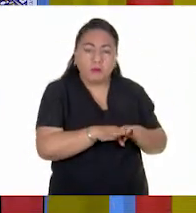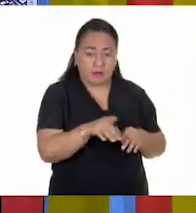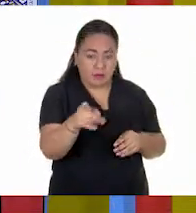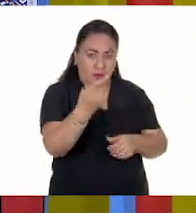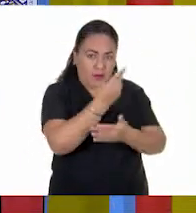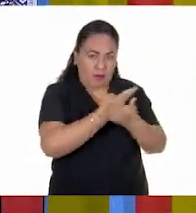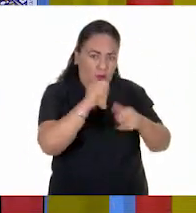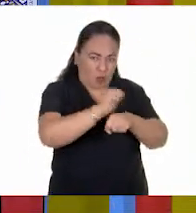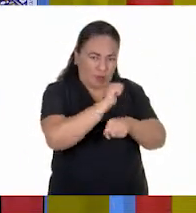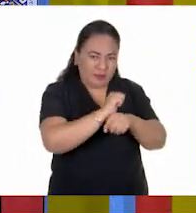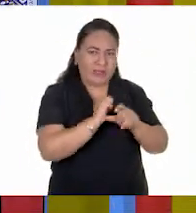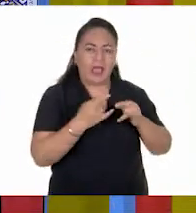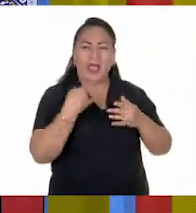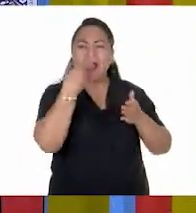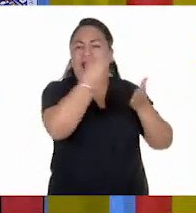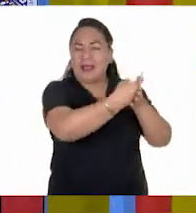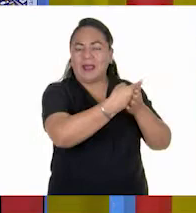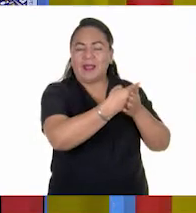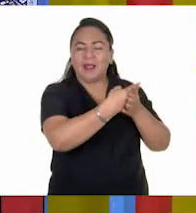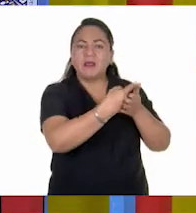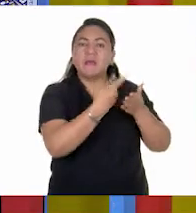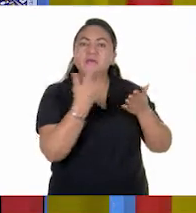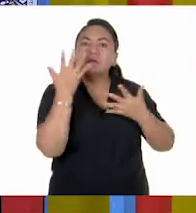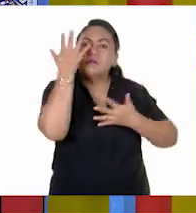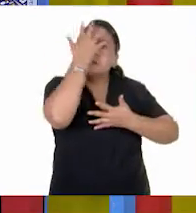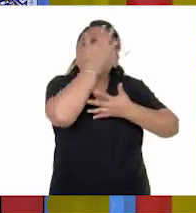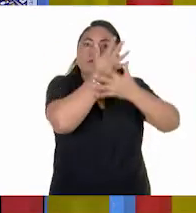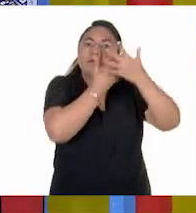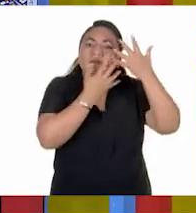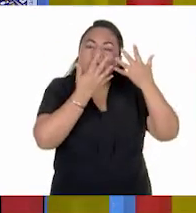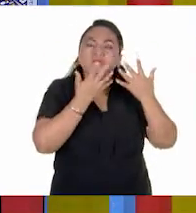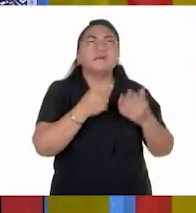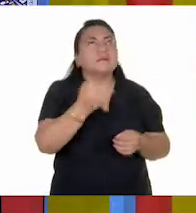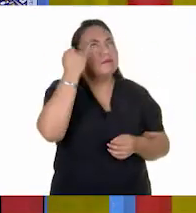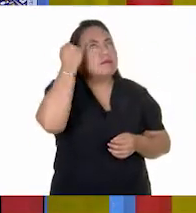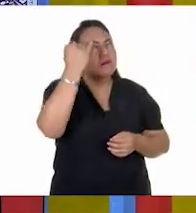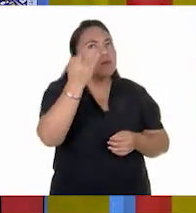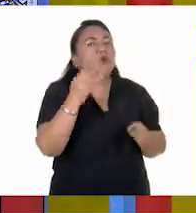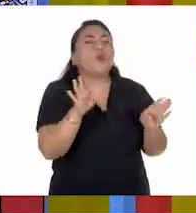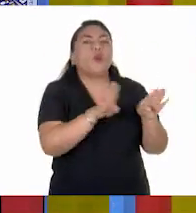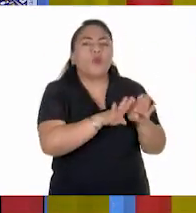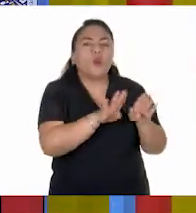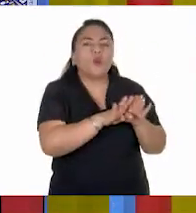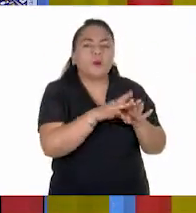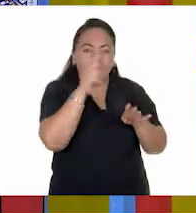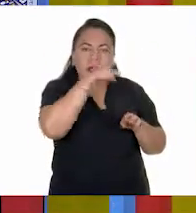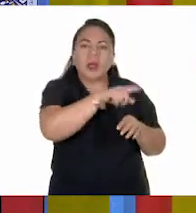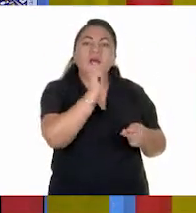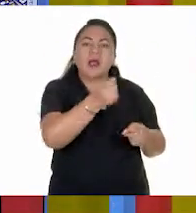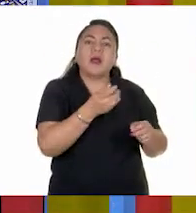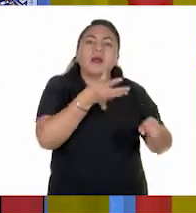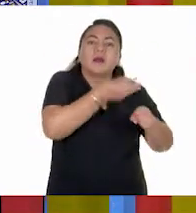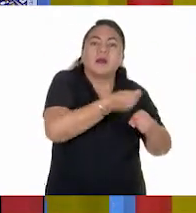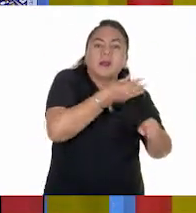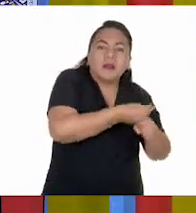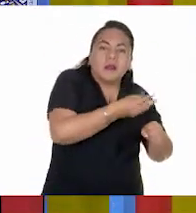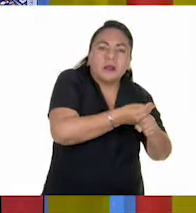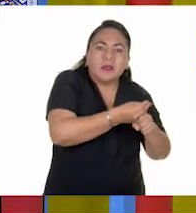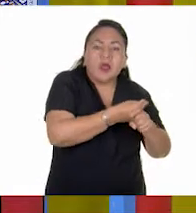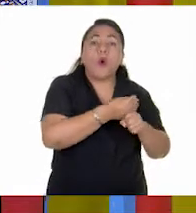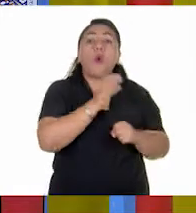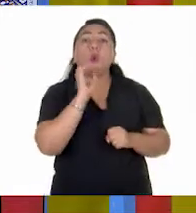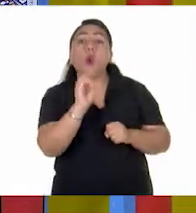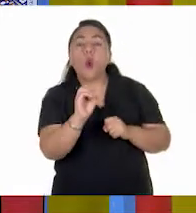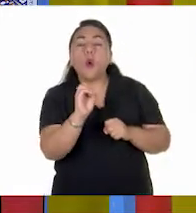una confusión. ¿Qué se te ocurre, Pilar, poner para distinguir que arreglan o